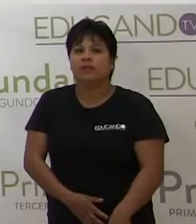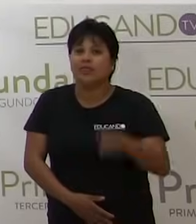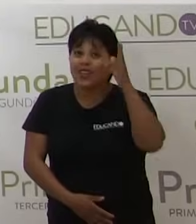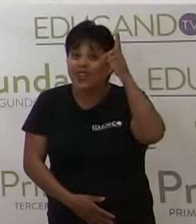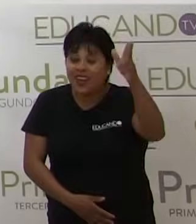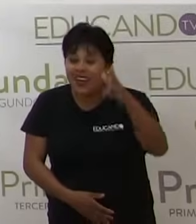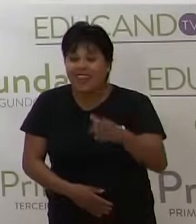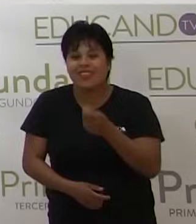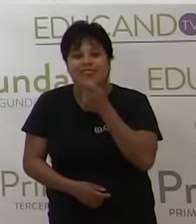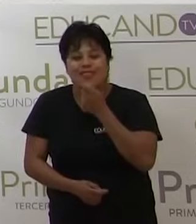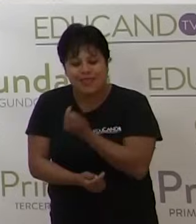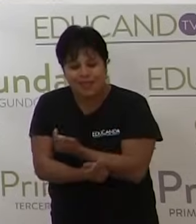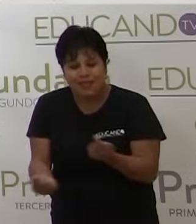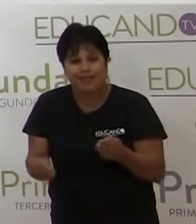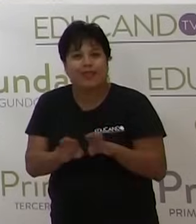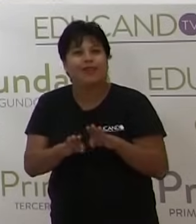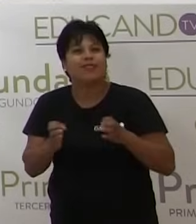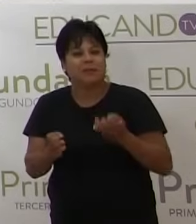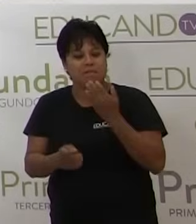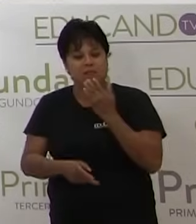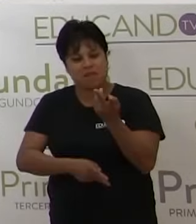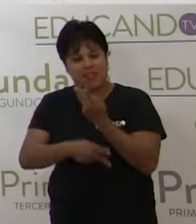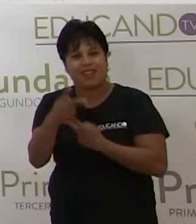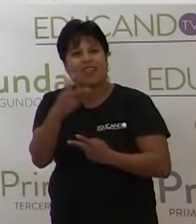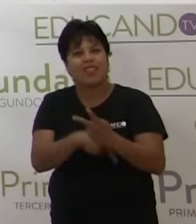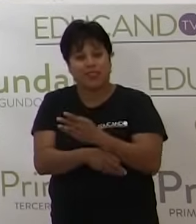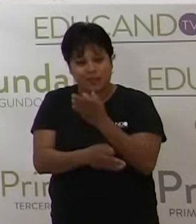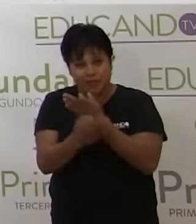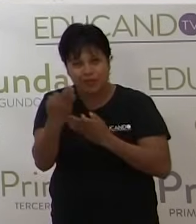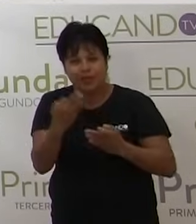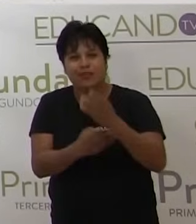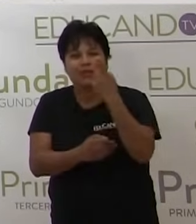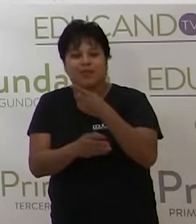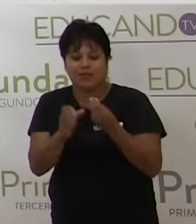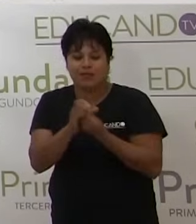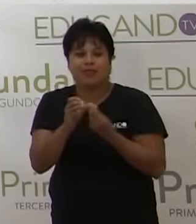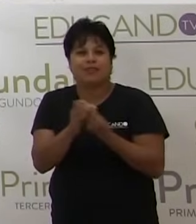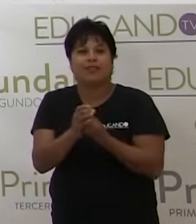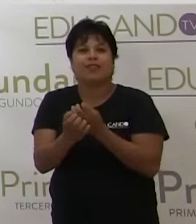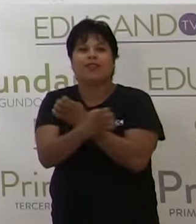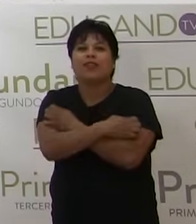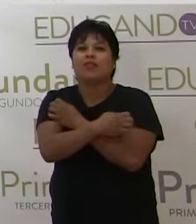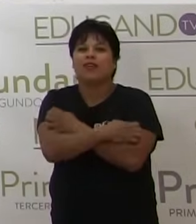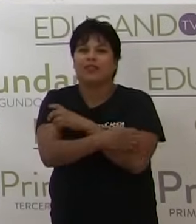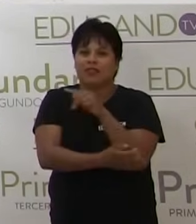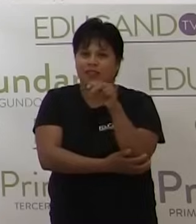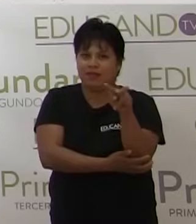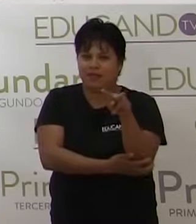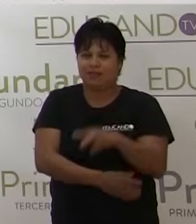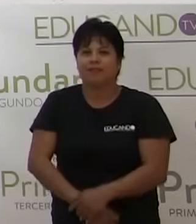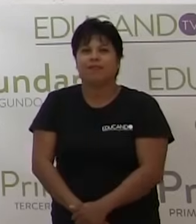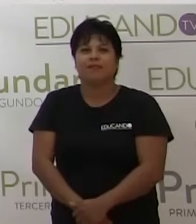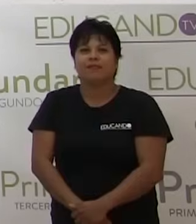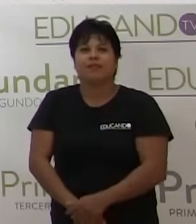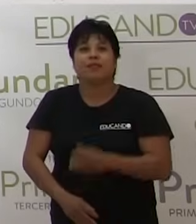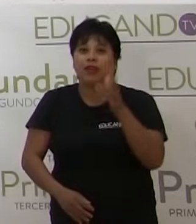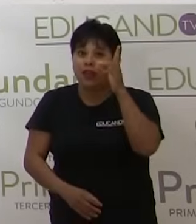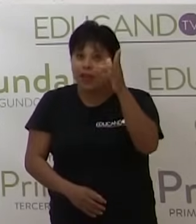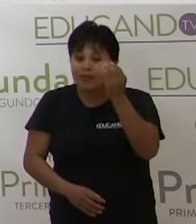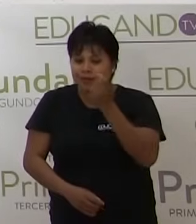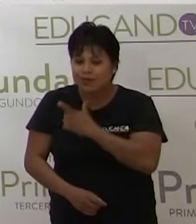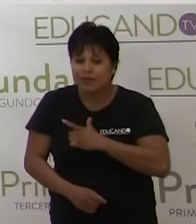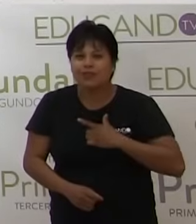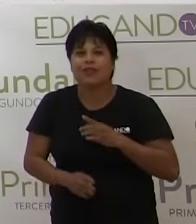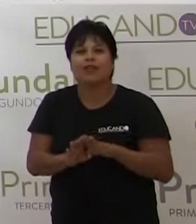Hola qué tal niños cómo están bienvenidos sean a una emisión más de su programa favorito educando TV Hola Mucho